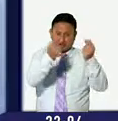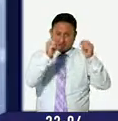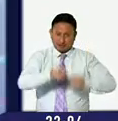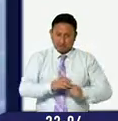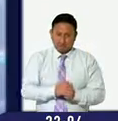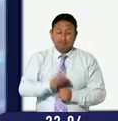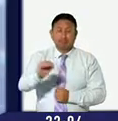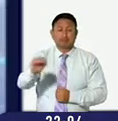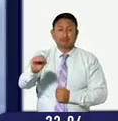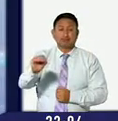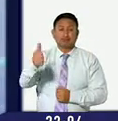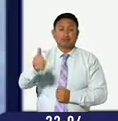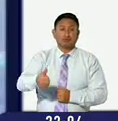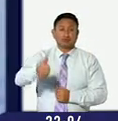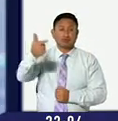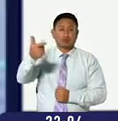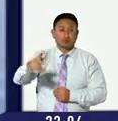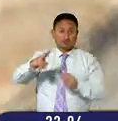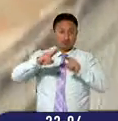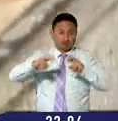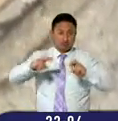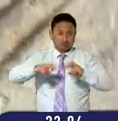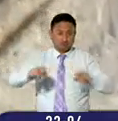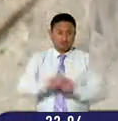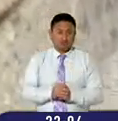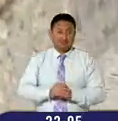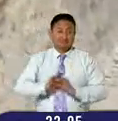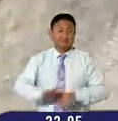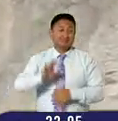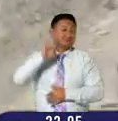se notificó a la respectiva unidad investigativa. La